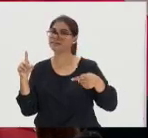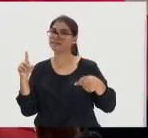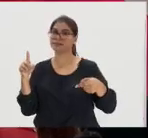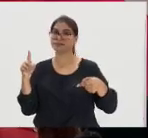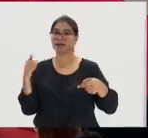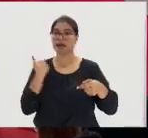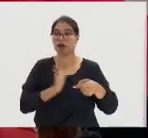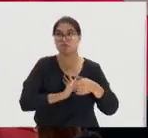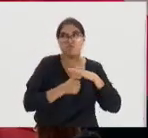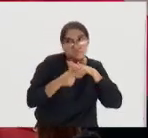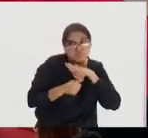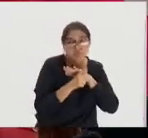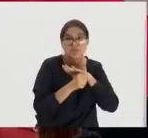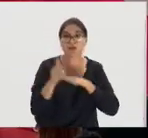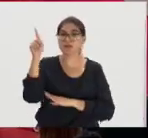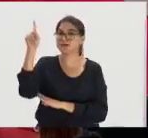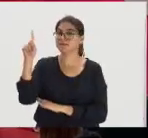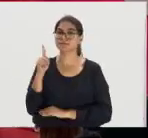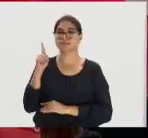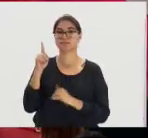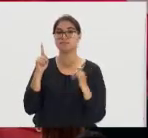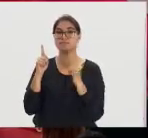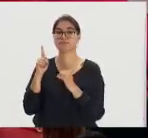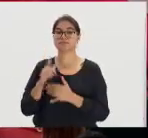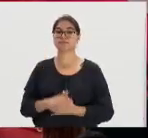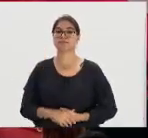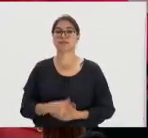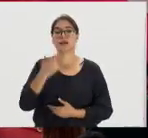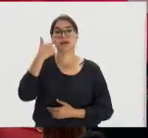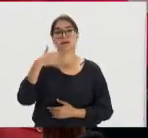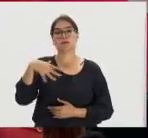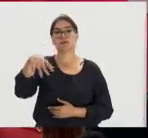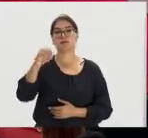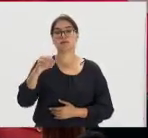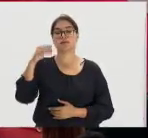Yo ayer pasé aquí por la mañana, bajando por la bajada.